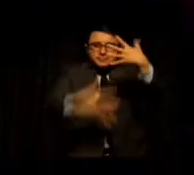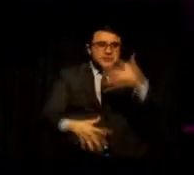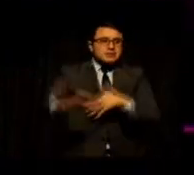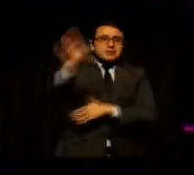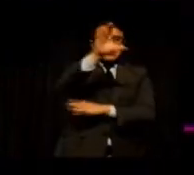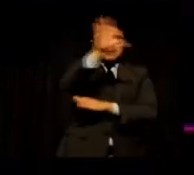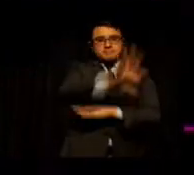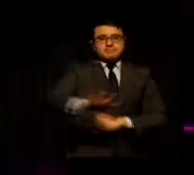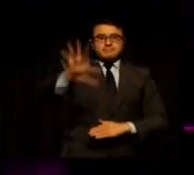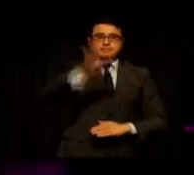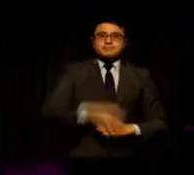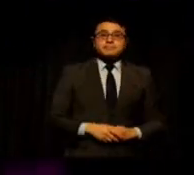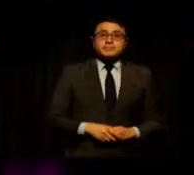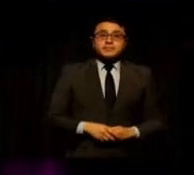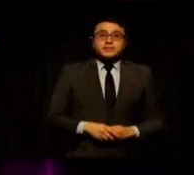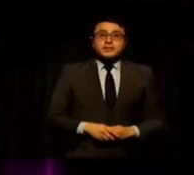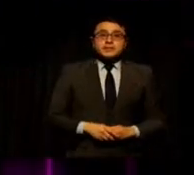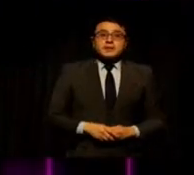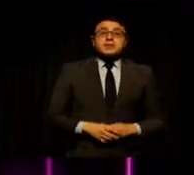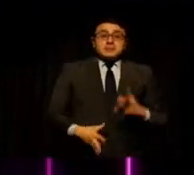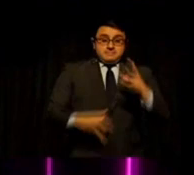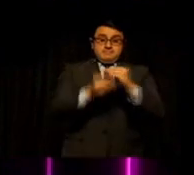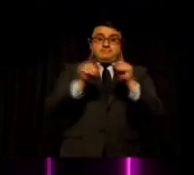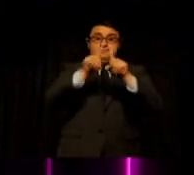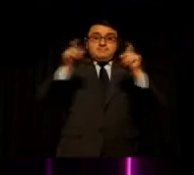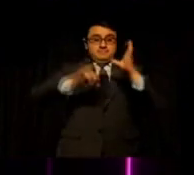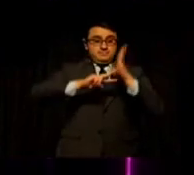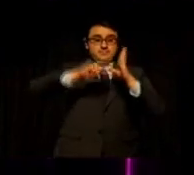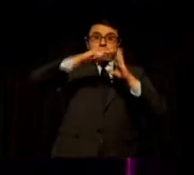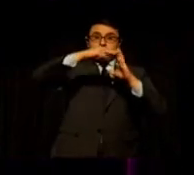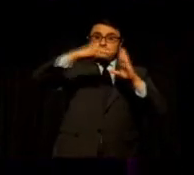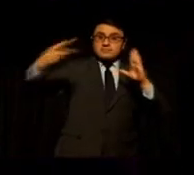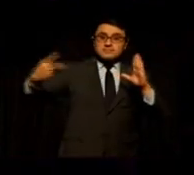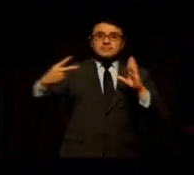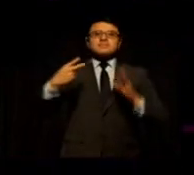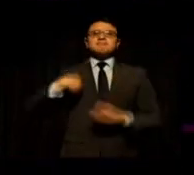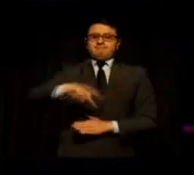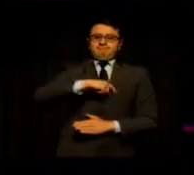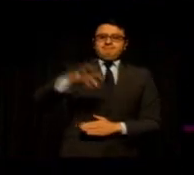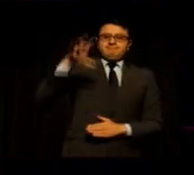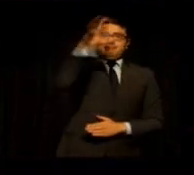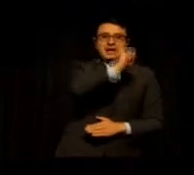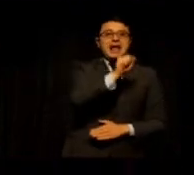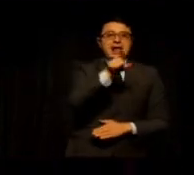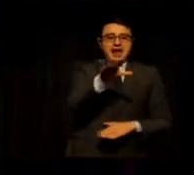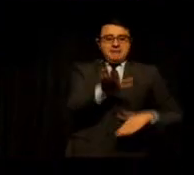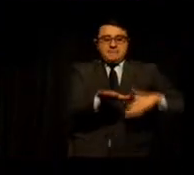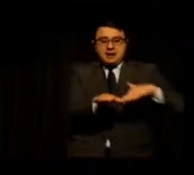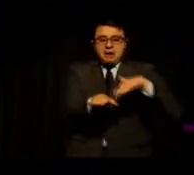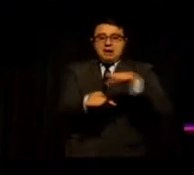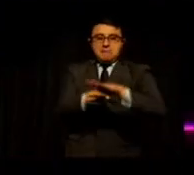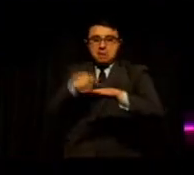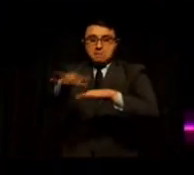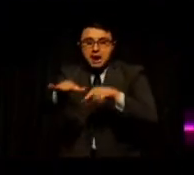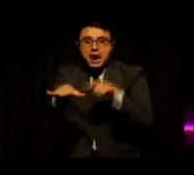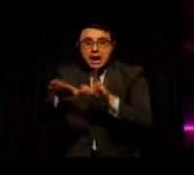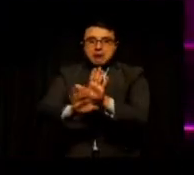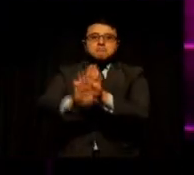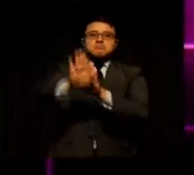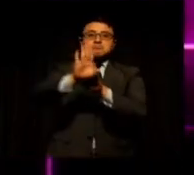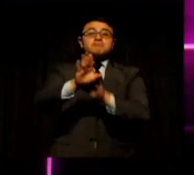materia de las tics hay que reconocer que hemos dado otro paso y es que nosotros